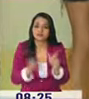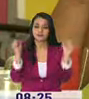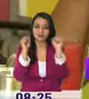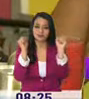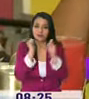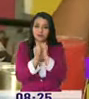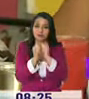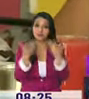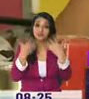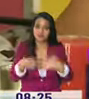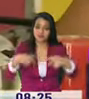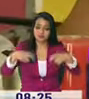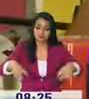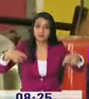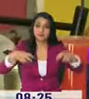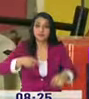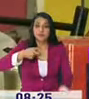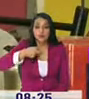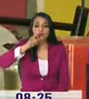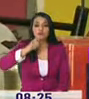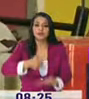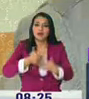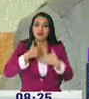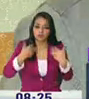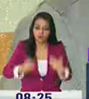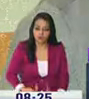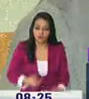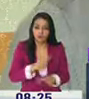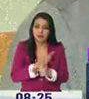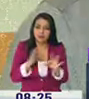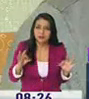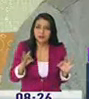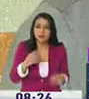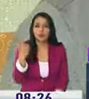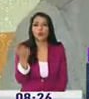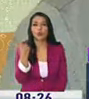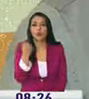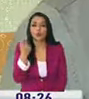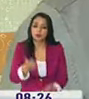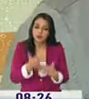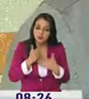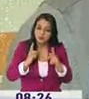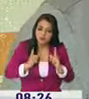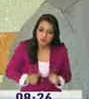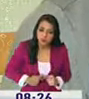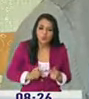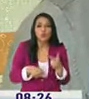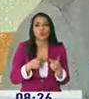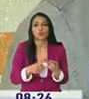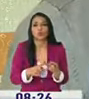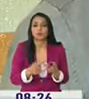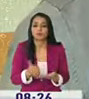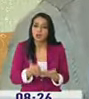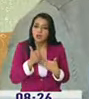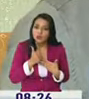entrenamiento, se sirven unas agüitas desintoxicantes. Juguitos saludables, dietéticos